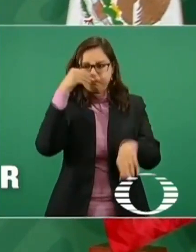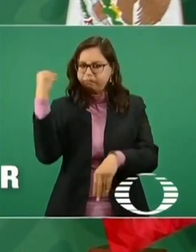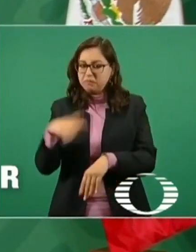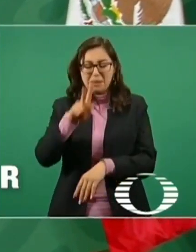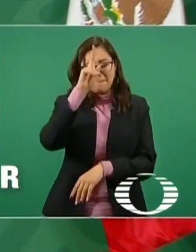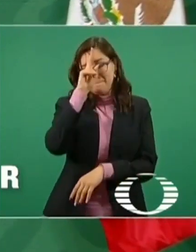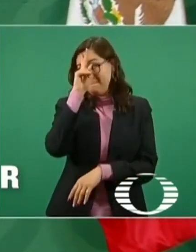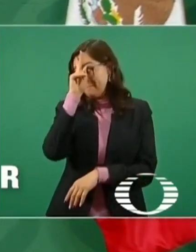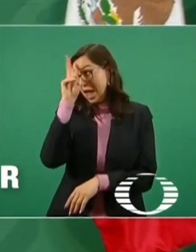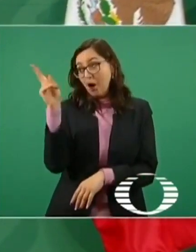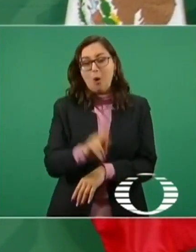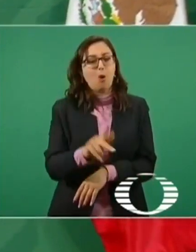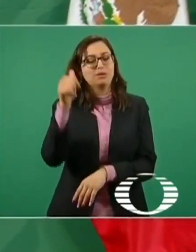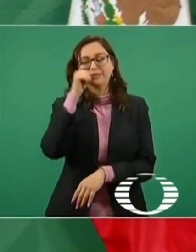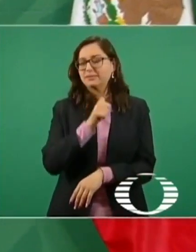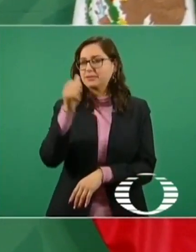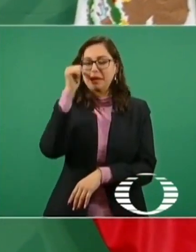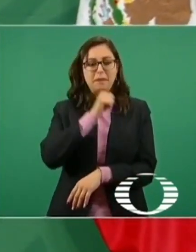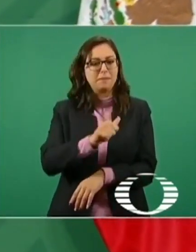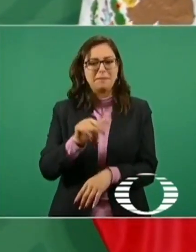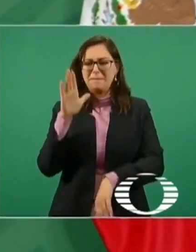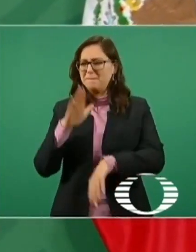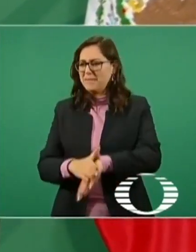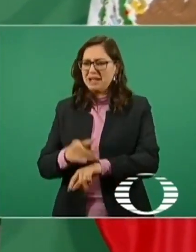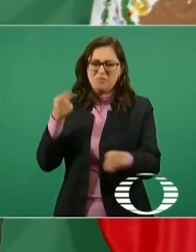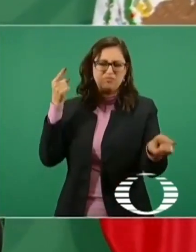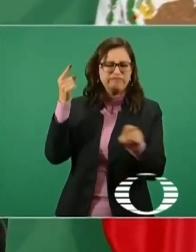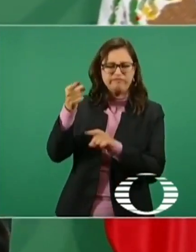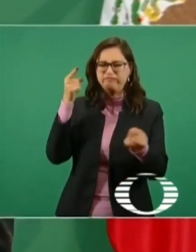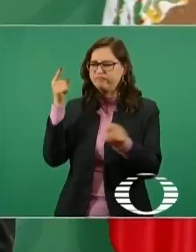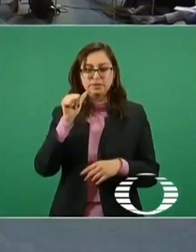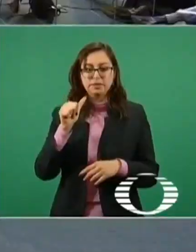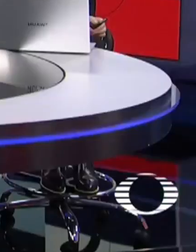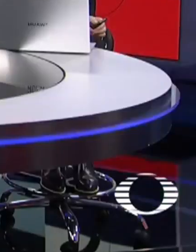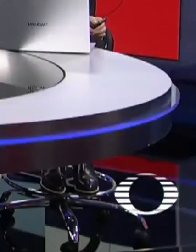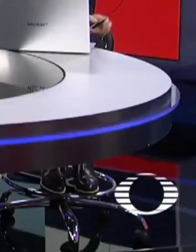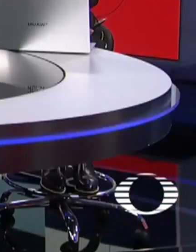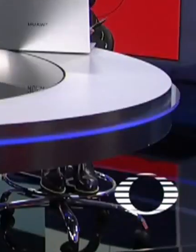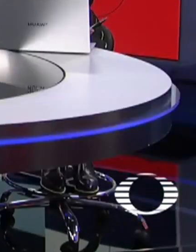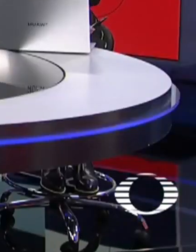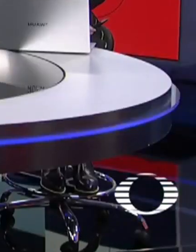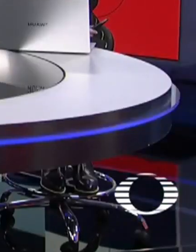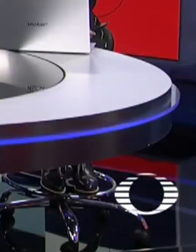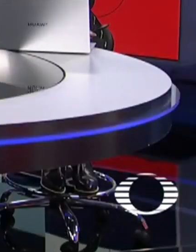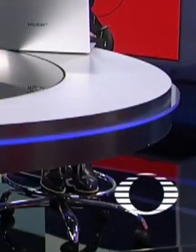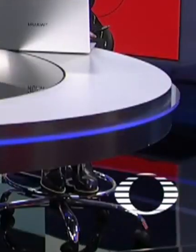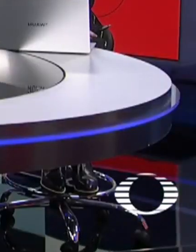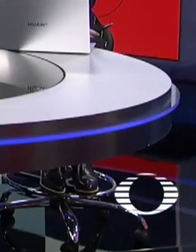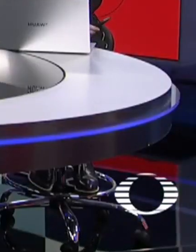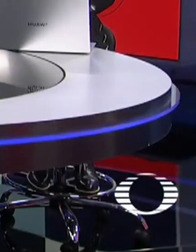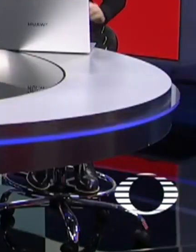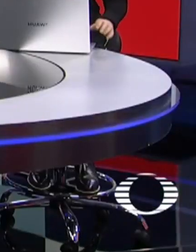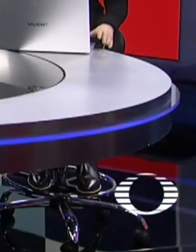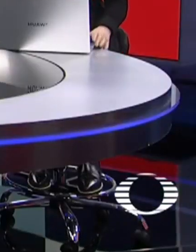el número de acusaciones, descalificaciones, de todo tipo. Son tres las acusaciones